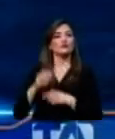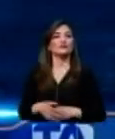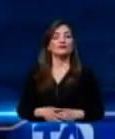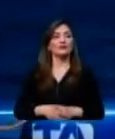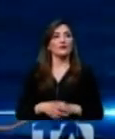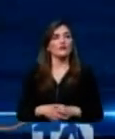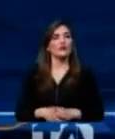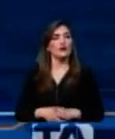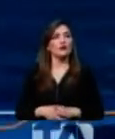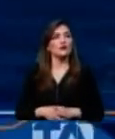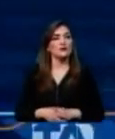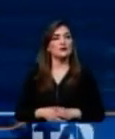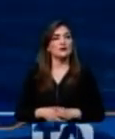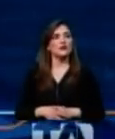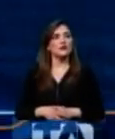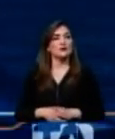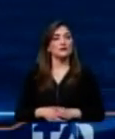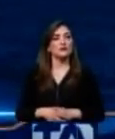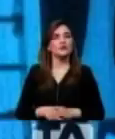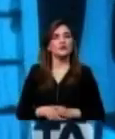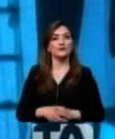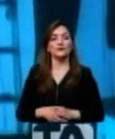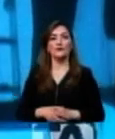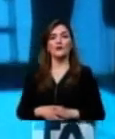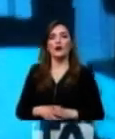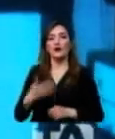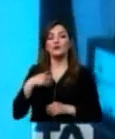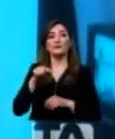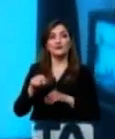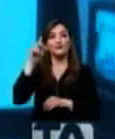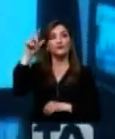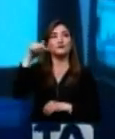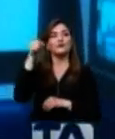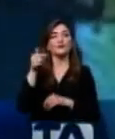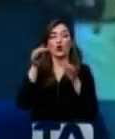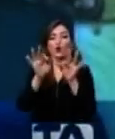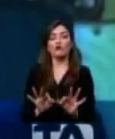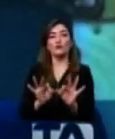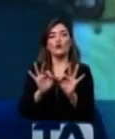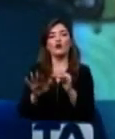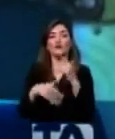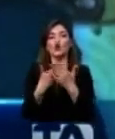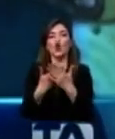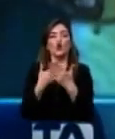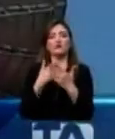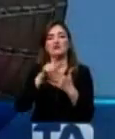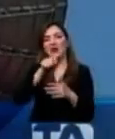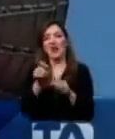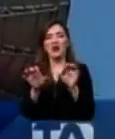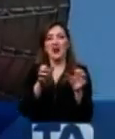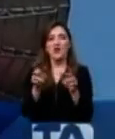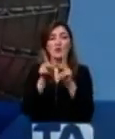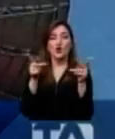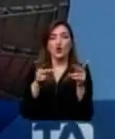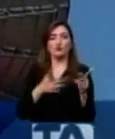cablevisión américa vision ed.impresa bajo esta figura el gobierno solo confirmaba que los medios incautados estaban